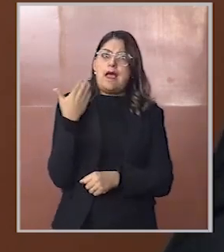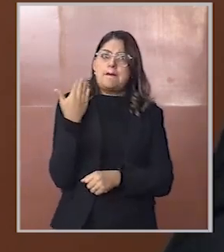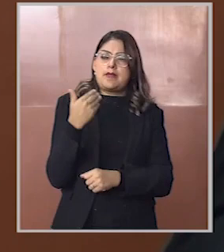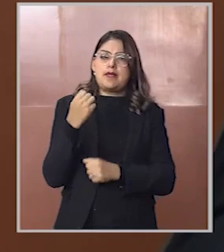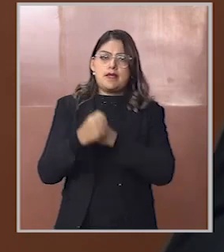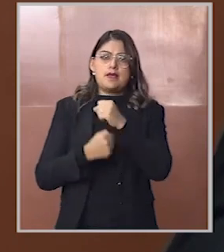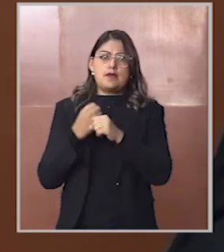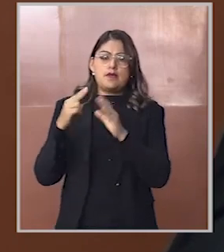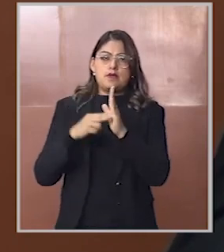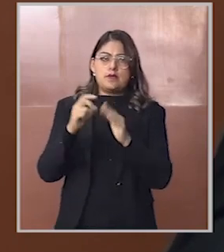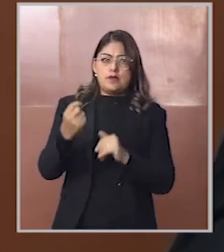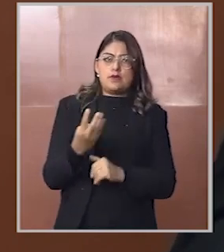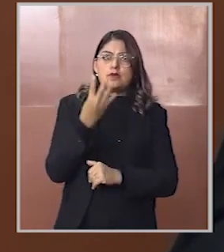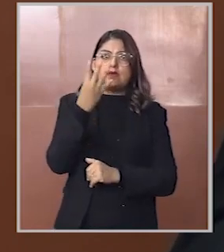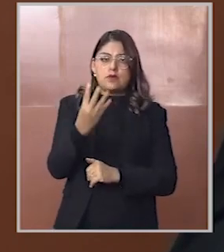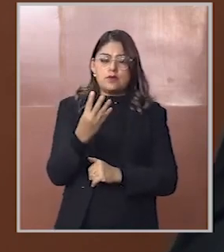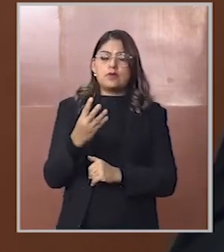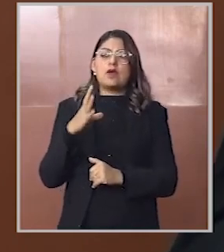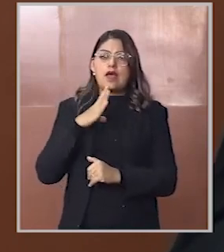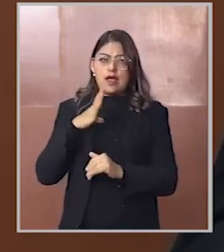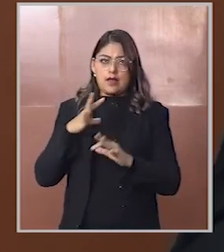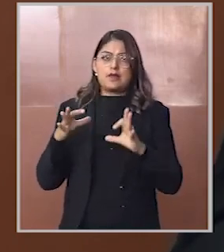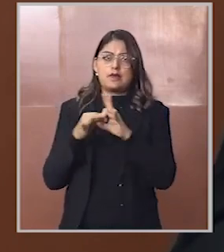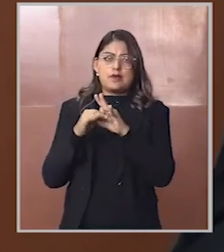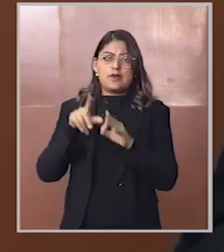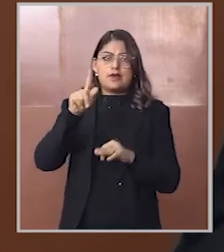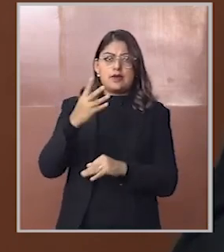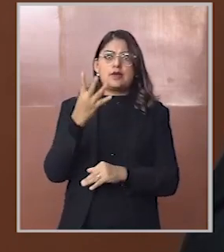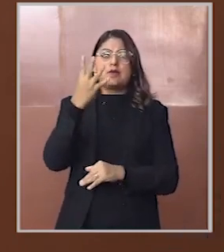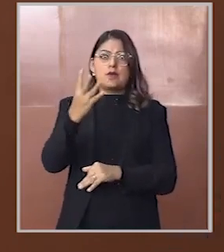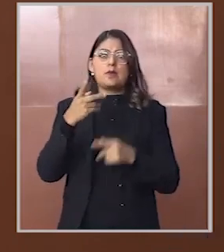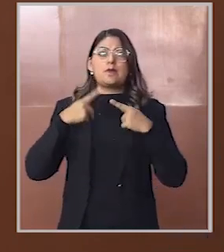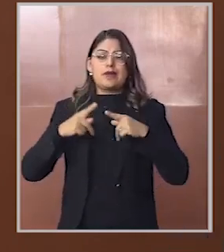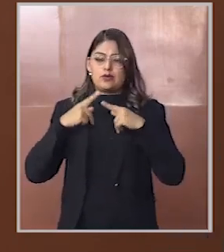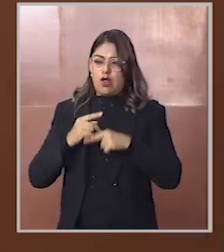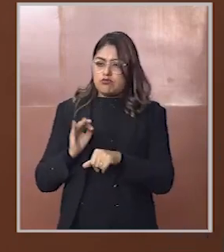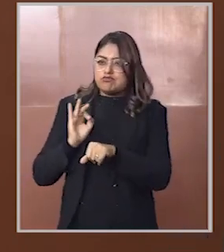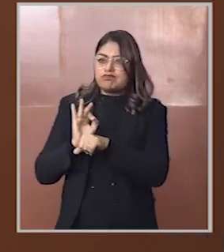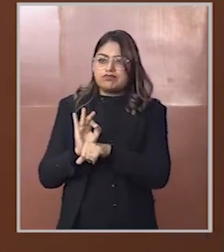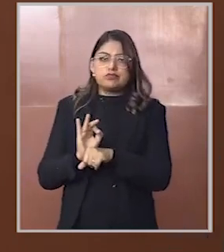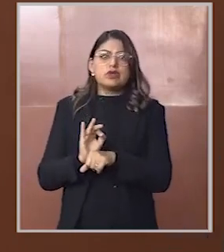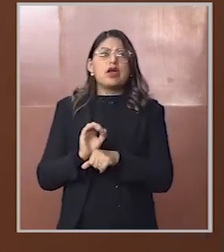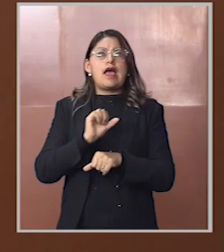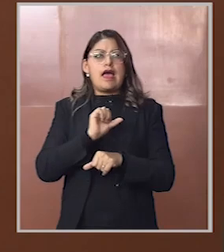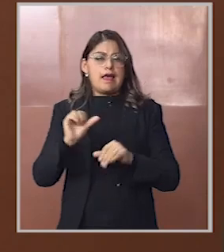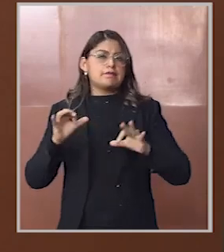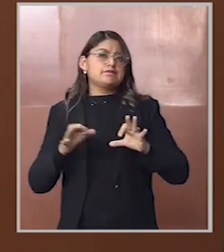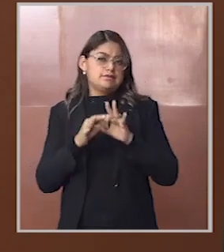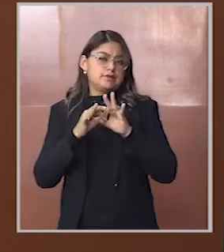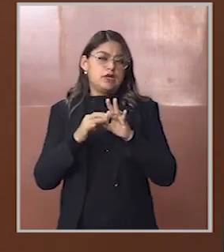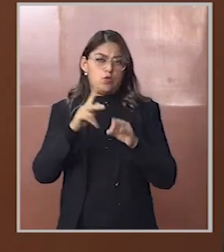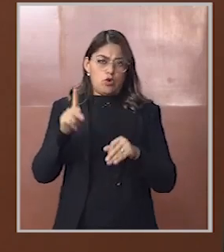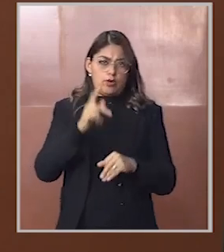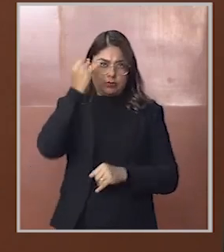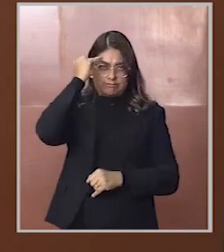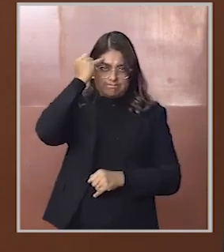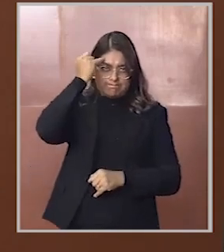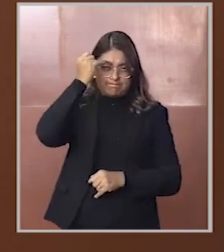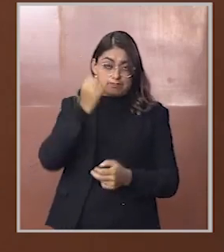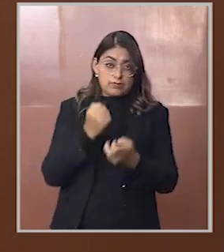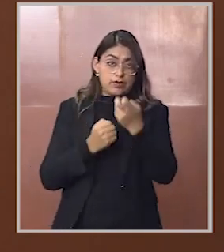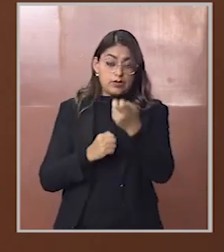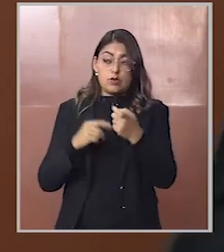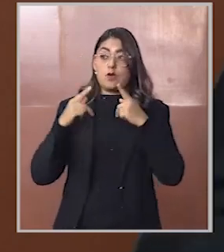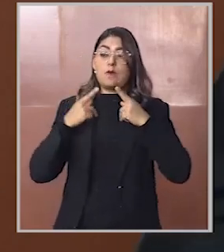en 2024 se ha asumido la defensa de 74 personas pertenecientes a pueblos originarios por lo que